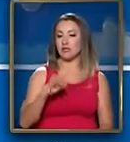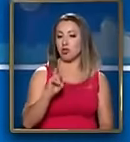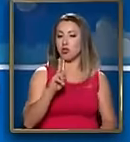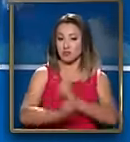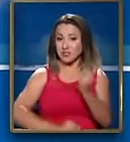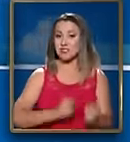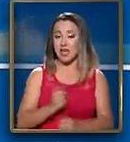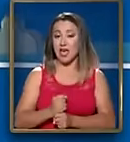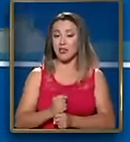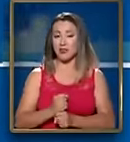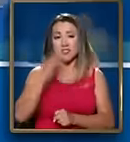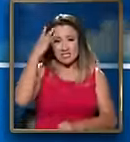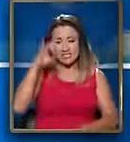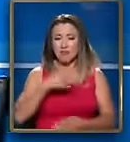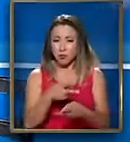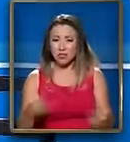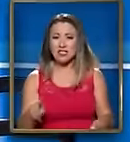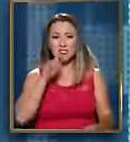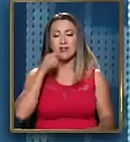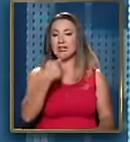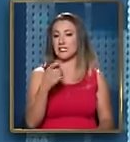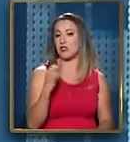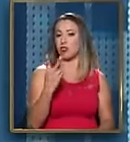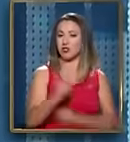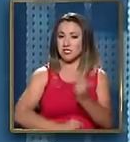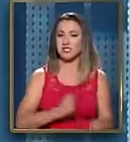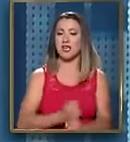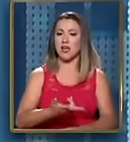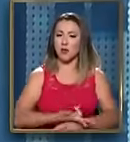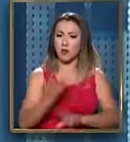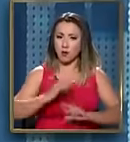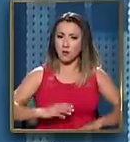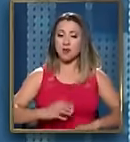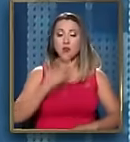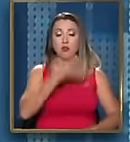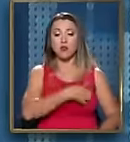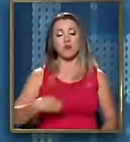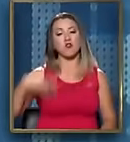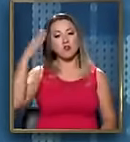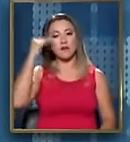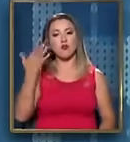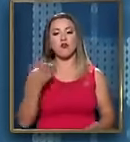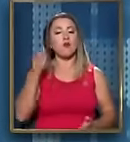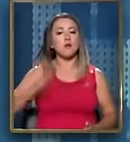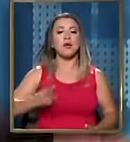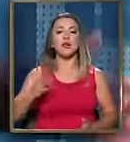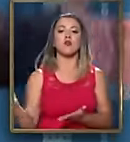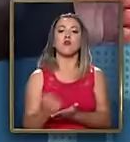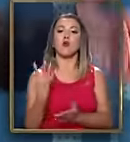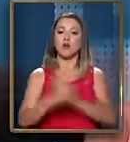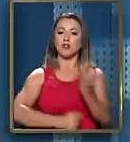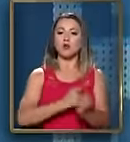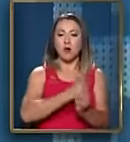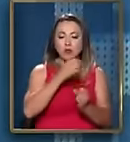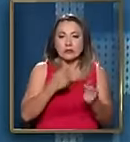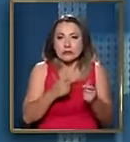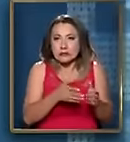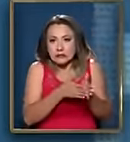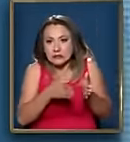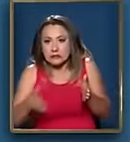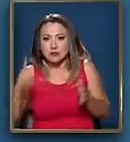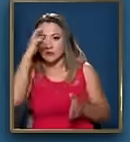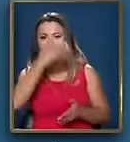años. ¿Saben ustedes lo que es llegar a los 102 años, weón? Cuando el gobierno no sabe cómo mierda llegar a los 4. ¡Mira, weón! ¡Claro!